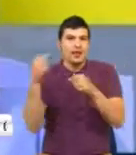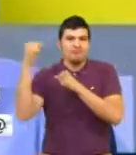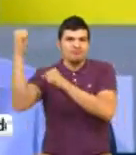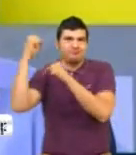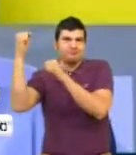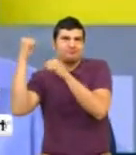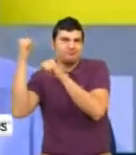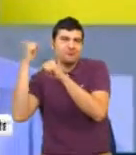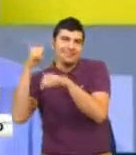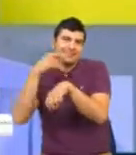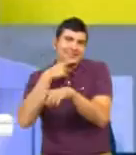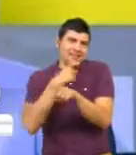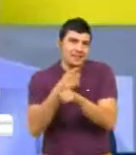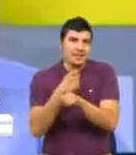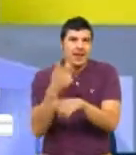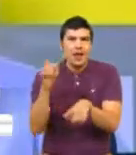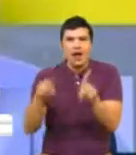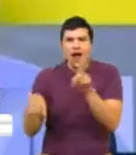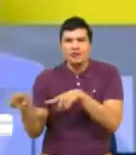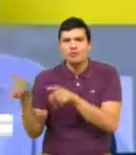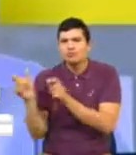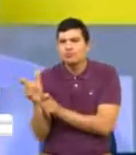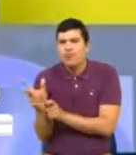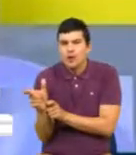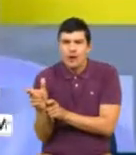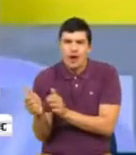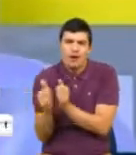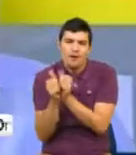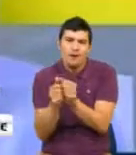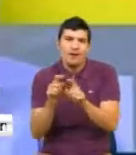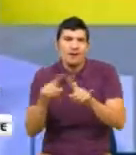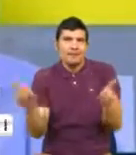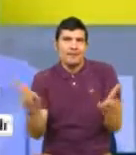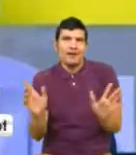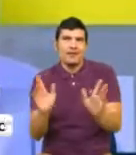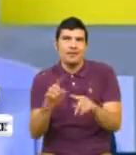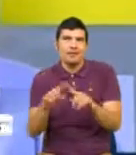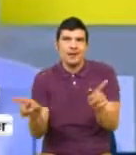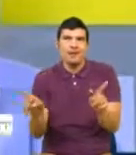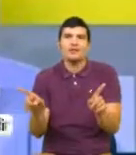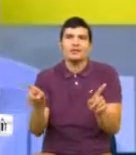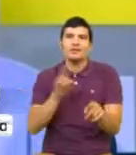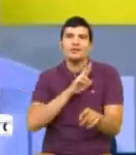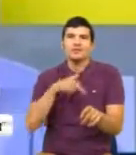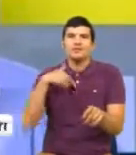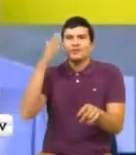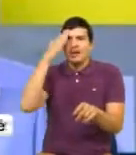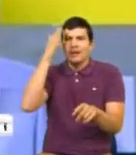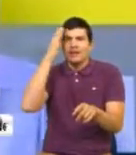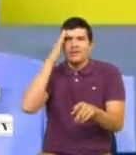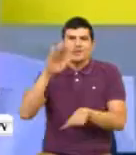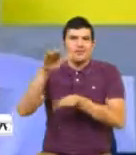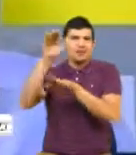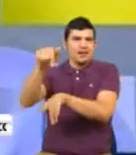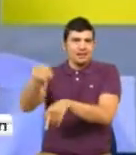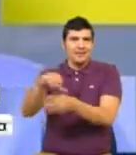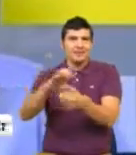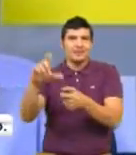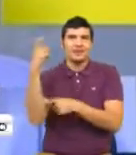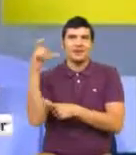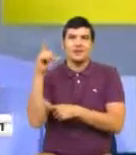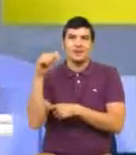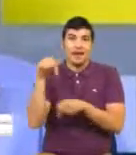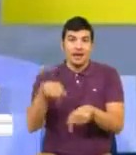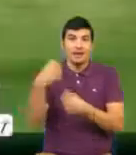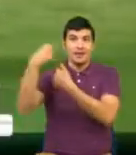es un poco compleja hoy vienen unos pocos a acompañarnos pero desde la distancia sabemos que estamos representando la ciudad de cúcuta y bueno ese